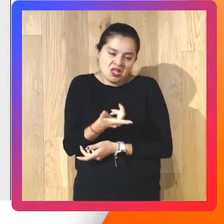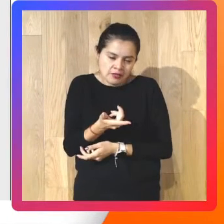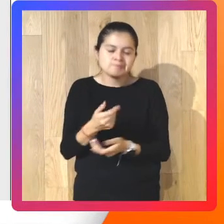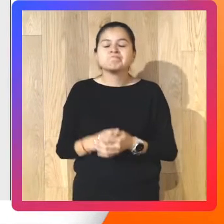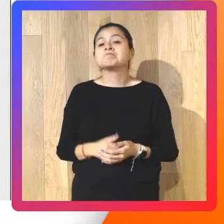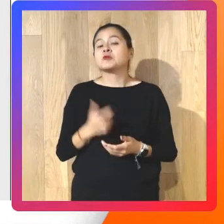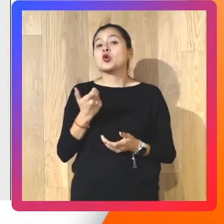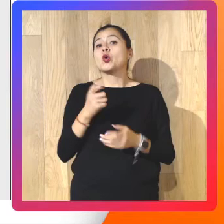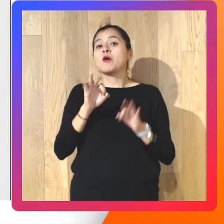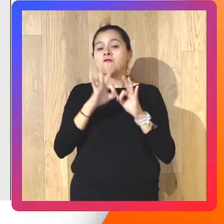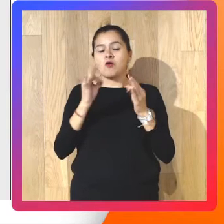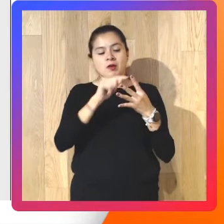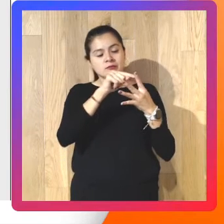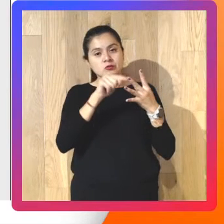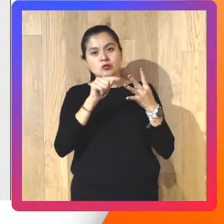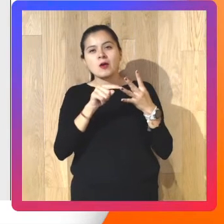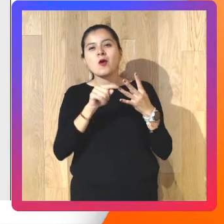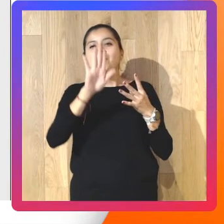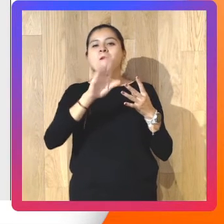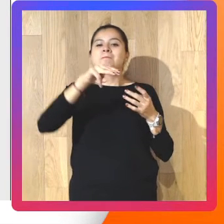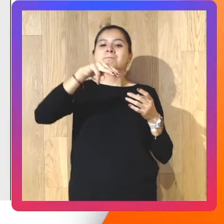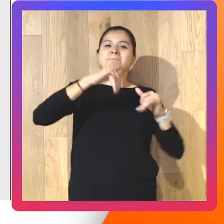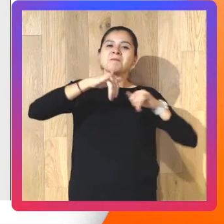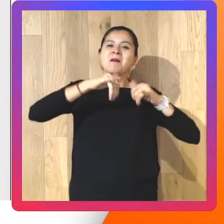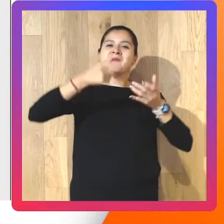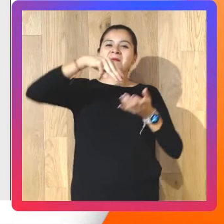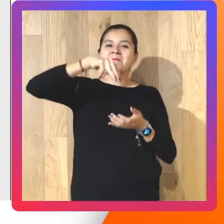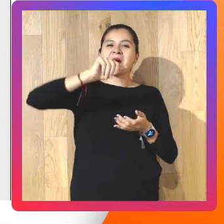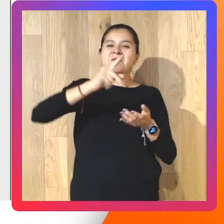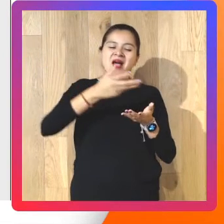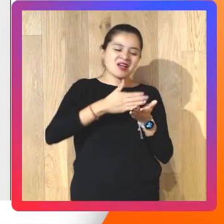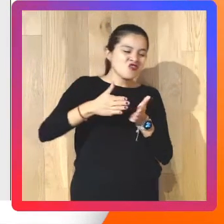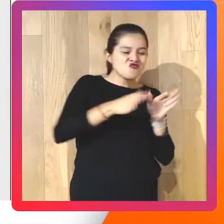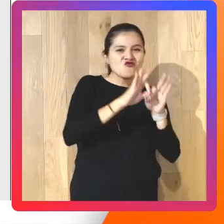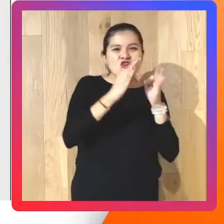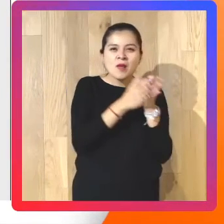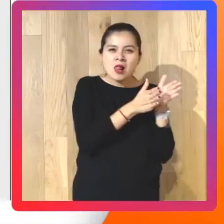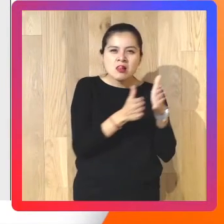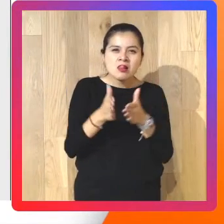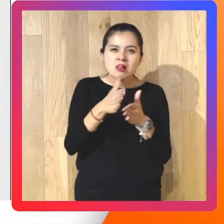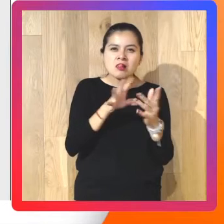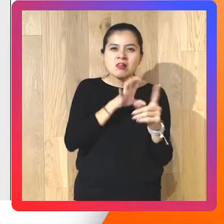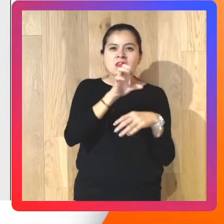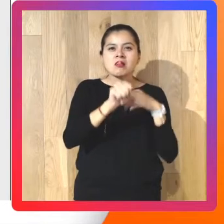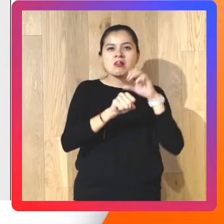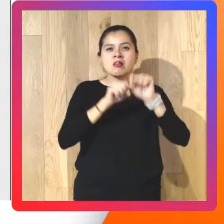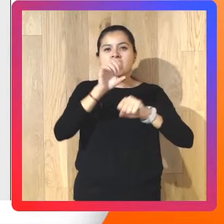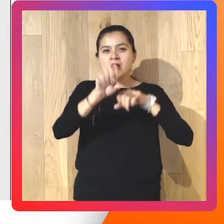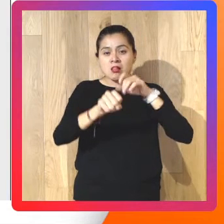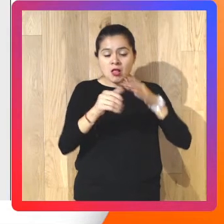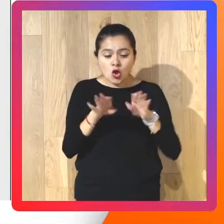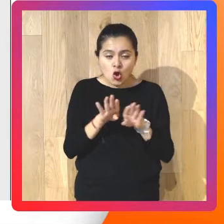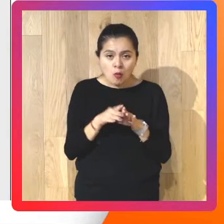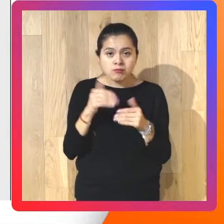una hoja de ruta, un mapa de ruta que ayude a garantizar que la empresa esté encaminada hacia ese propósito, y también